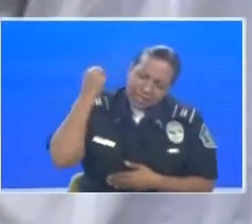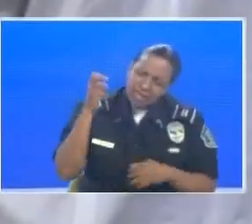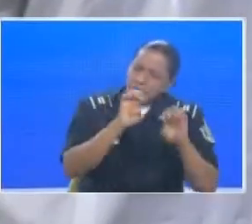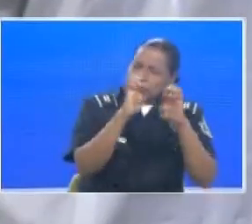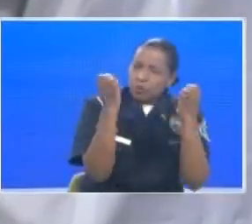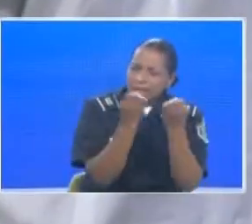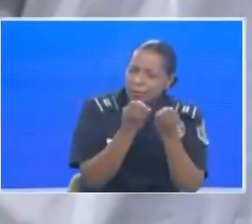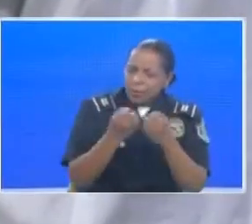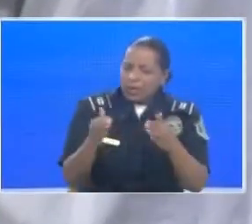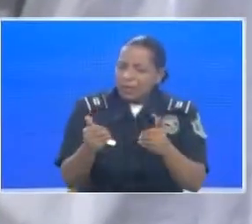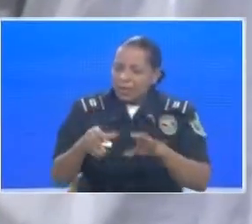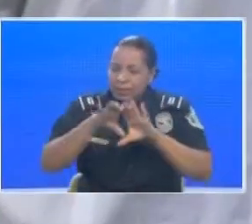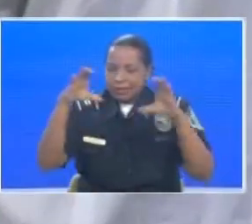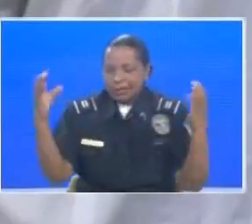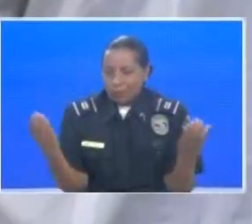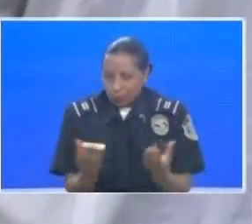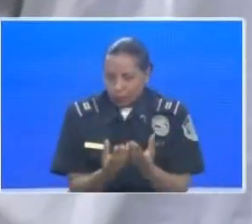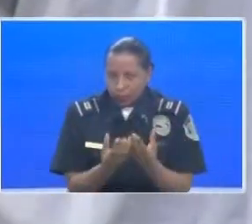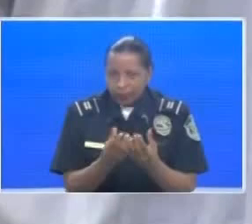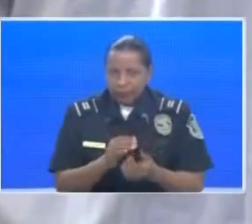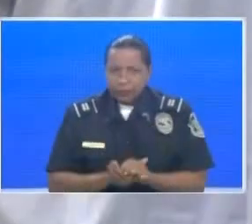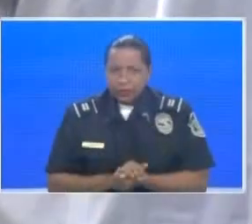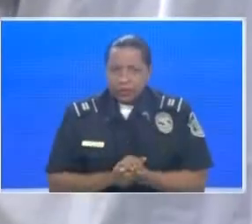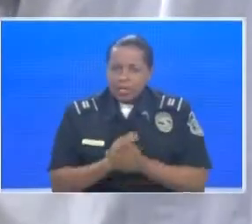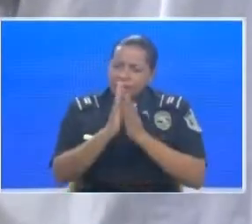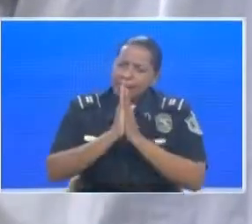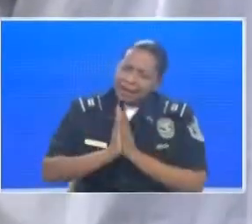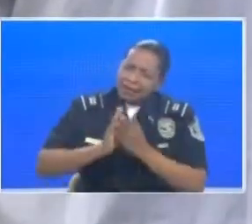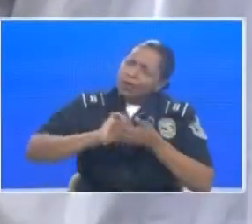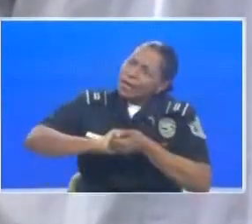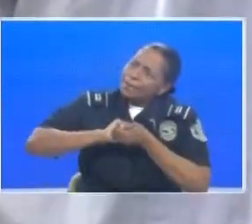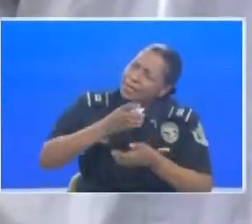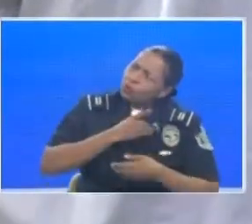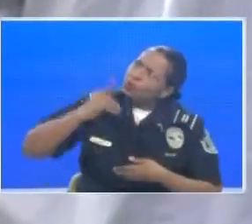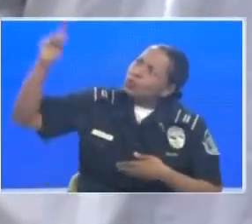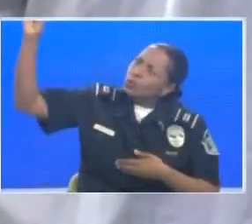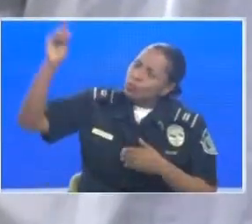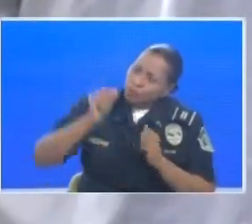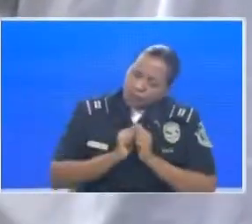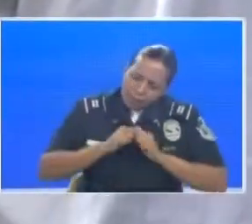ni Panamá, ni el mundo. Danos la mano y vamos a caminar